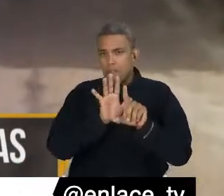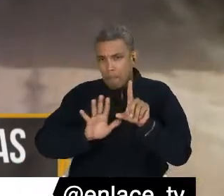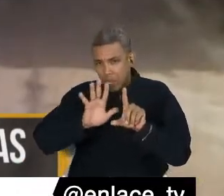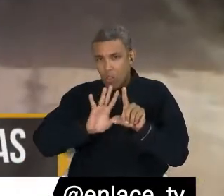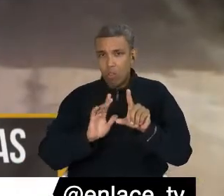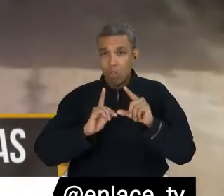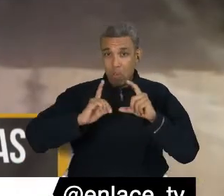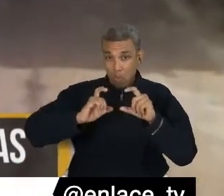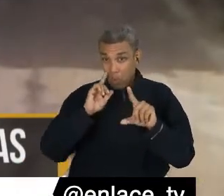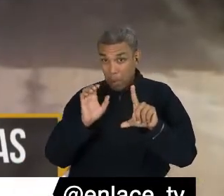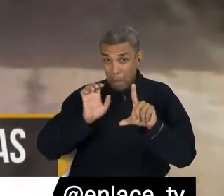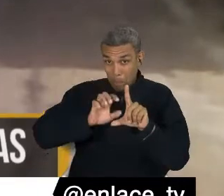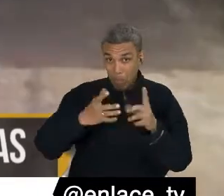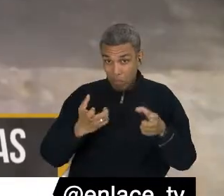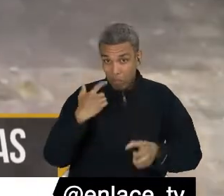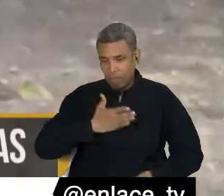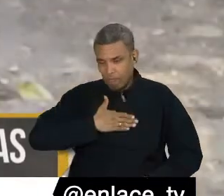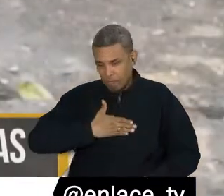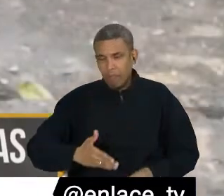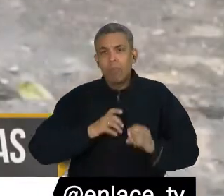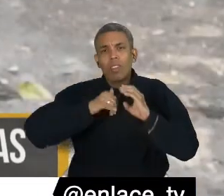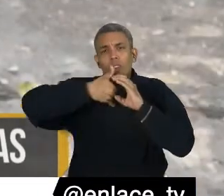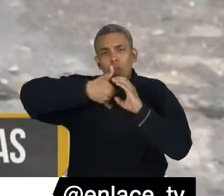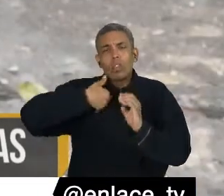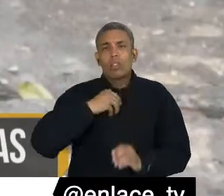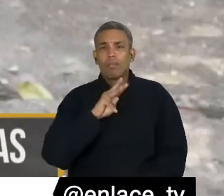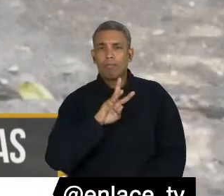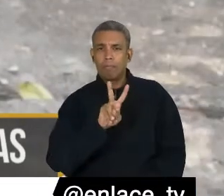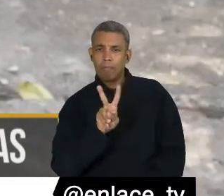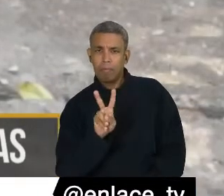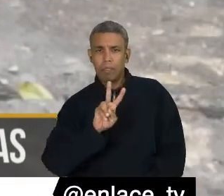problemáticas puede seguirlas haciendo llegar a nuestro WhatsApp